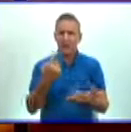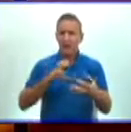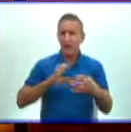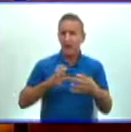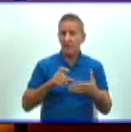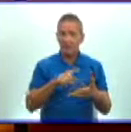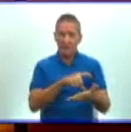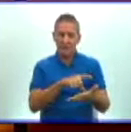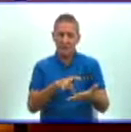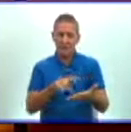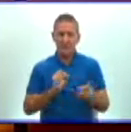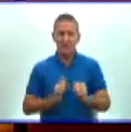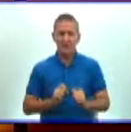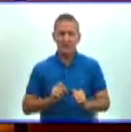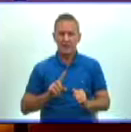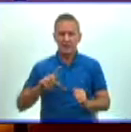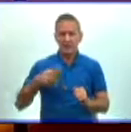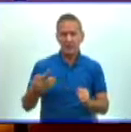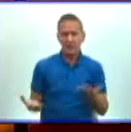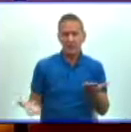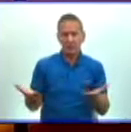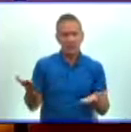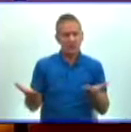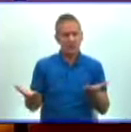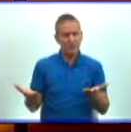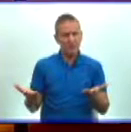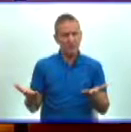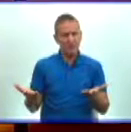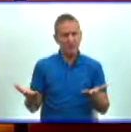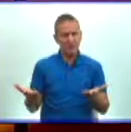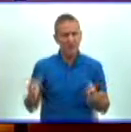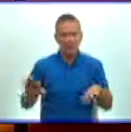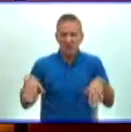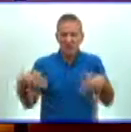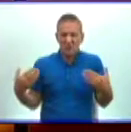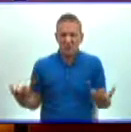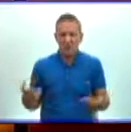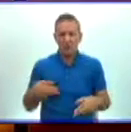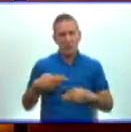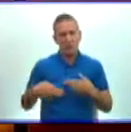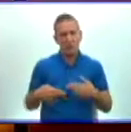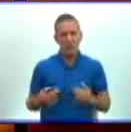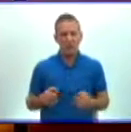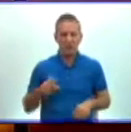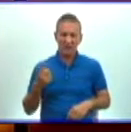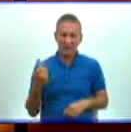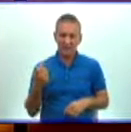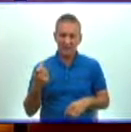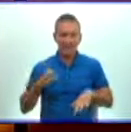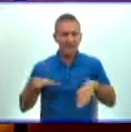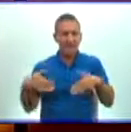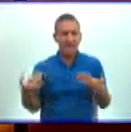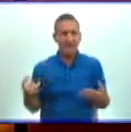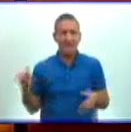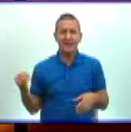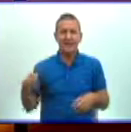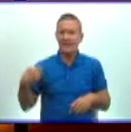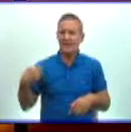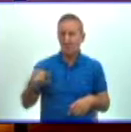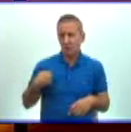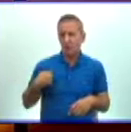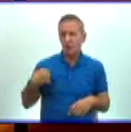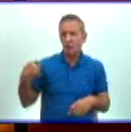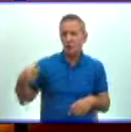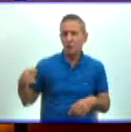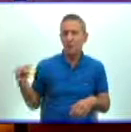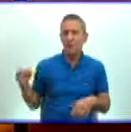y entonces comparar hasta dónde llegué, qué me falta, qué tengo que incorporar. Entonces